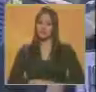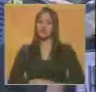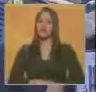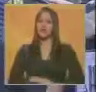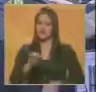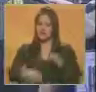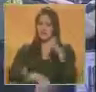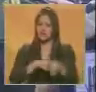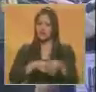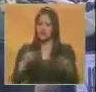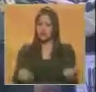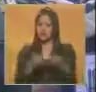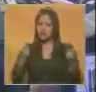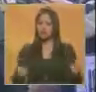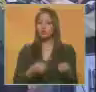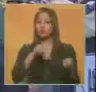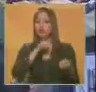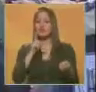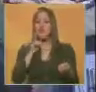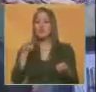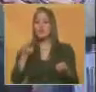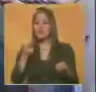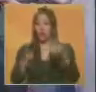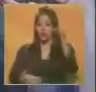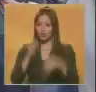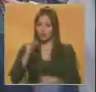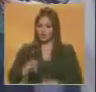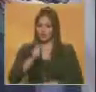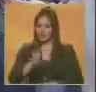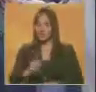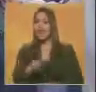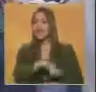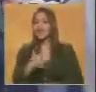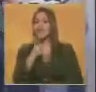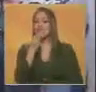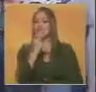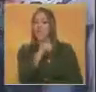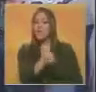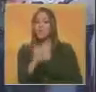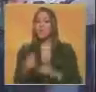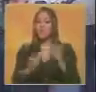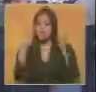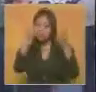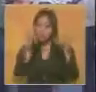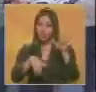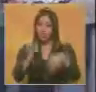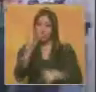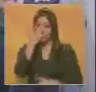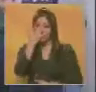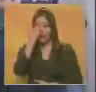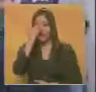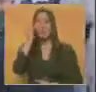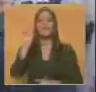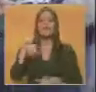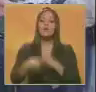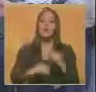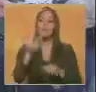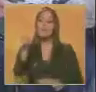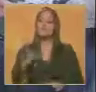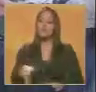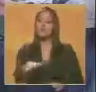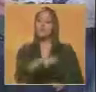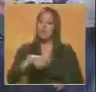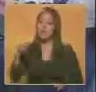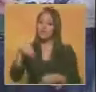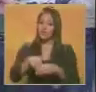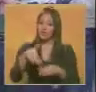Muchacho manifestó que en los llamados toldos justicieros se estará dando información sobre cómo votar el 12 de febrero y también se les dirá a los electores dónde